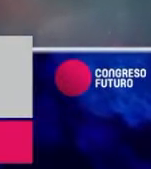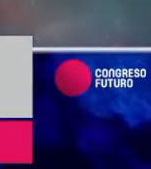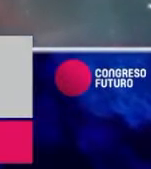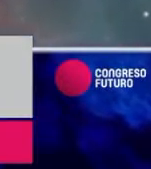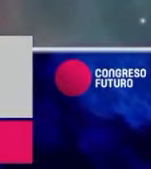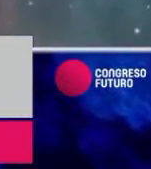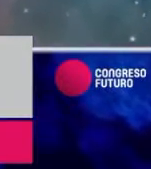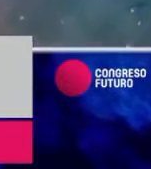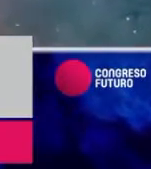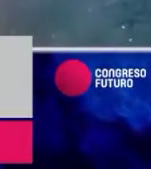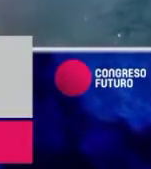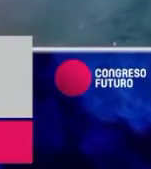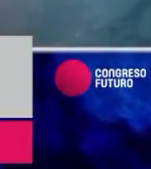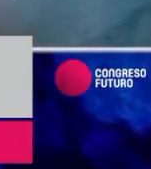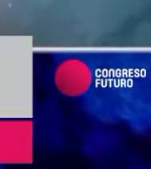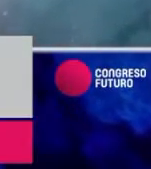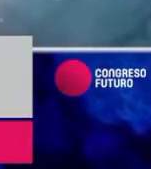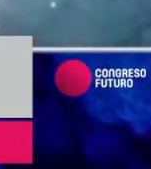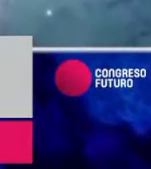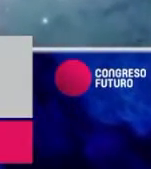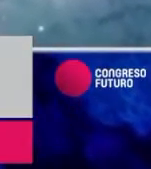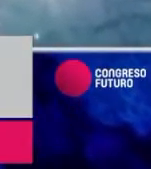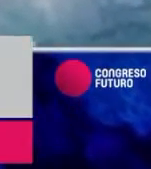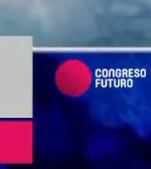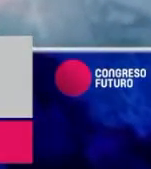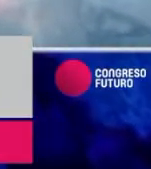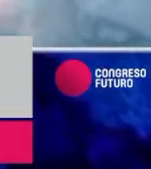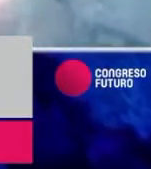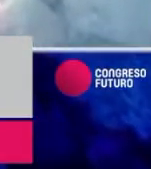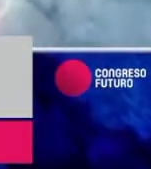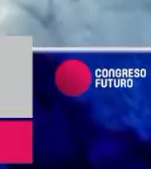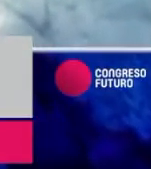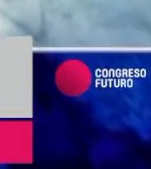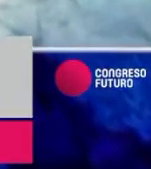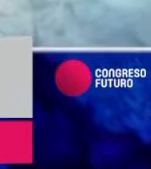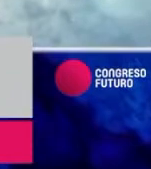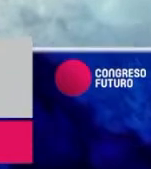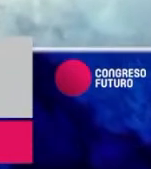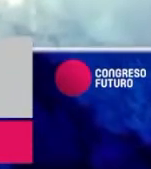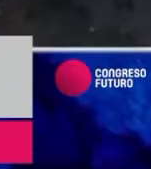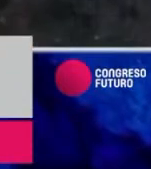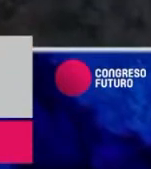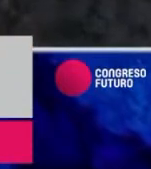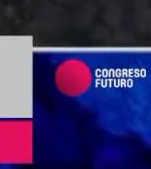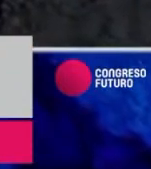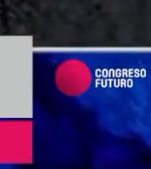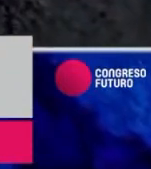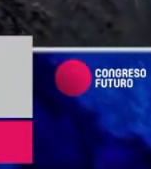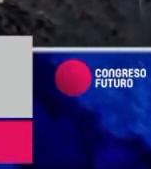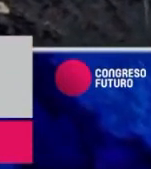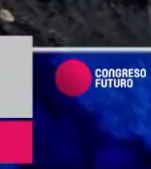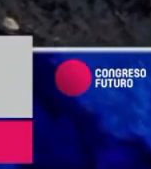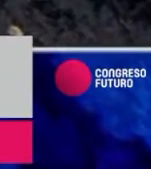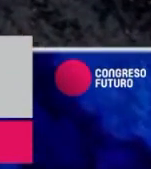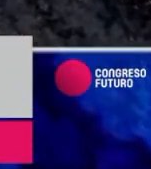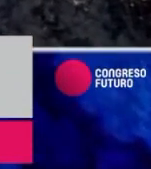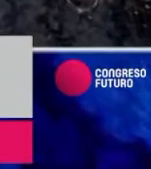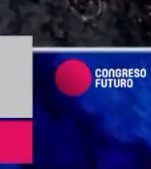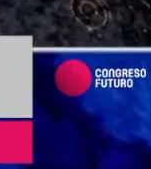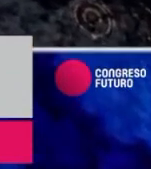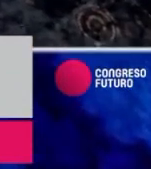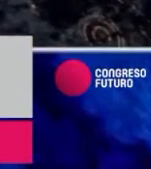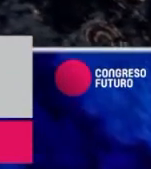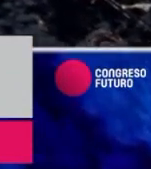sin tener que caer en los detalles innecesarios. Pero esto es, lo vi en